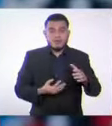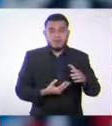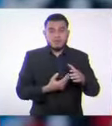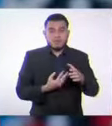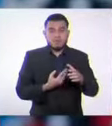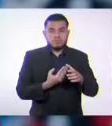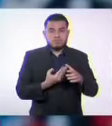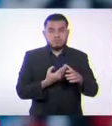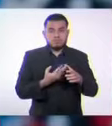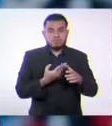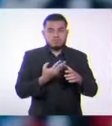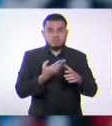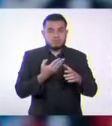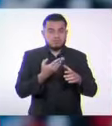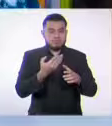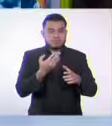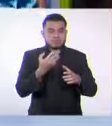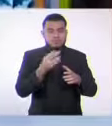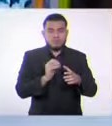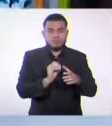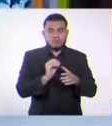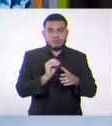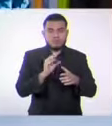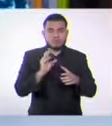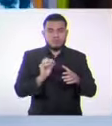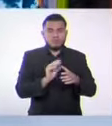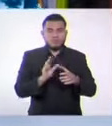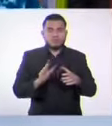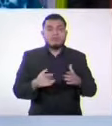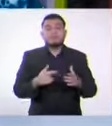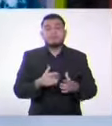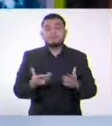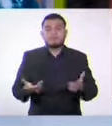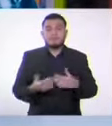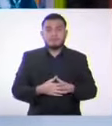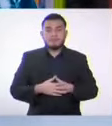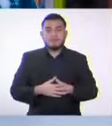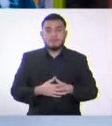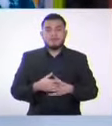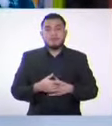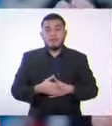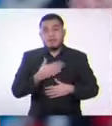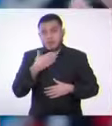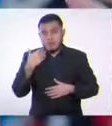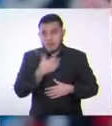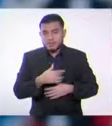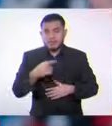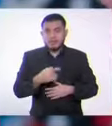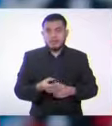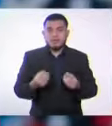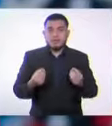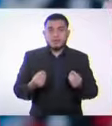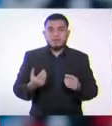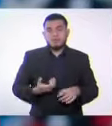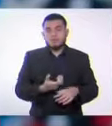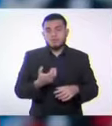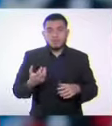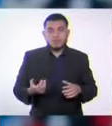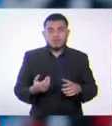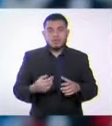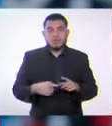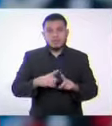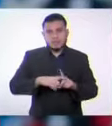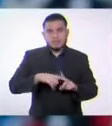están formando unas burbujas. ¿A qué se deberá esto? Lo que sucede es que como estamos calentando